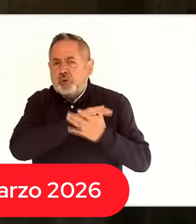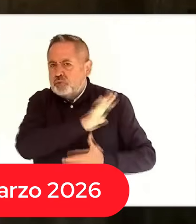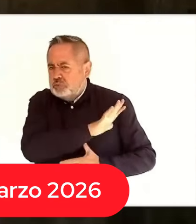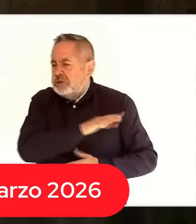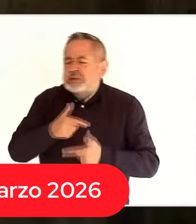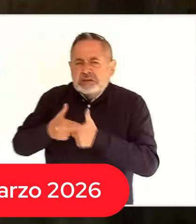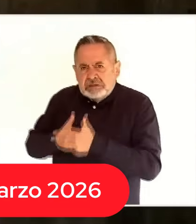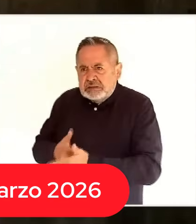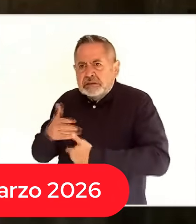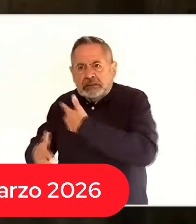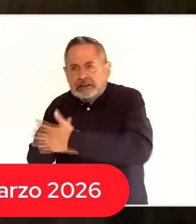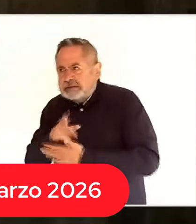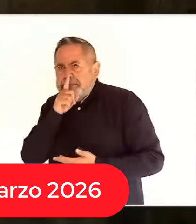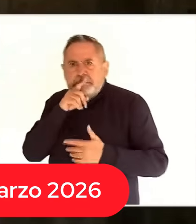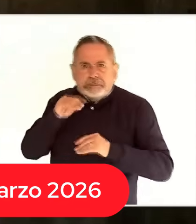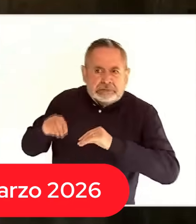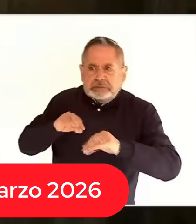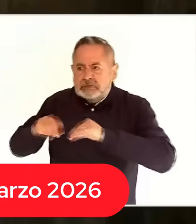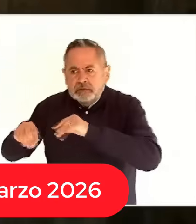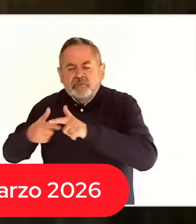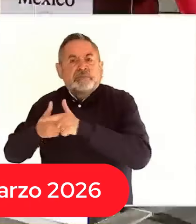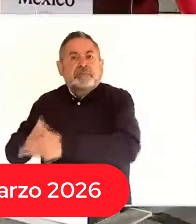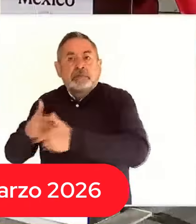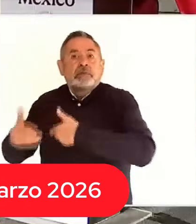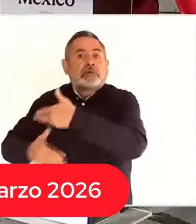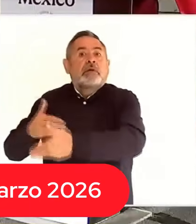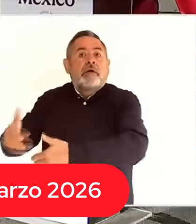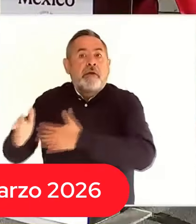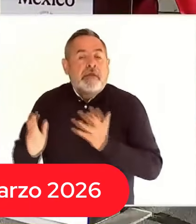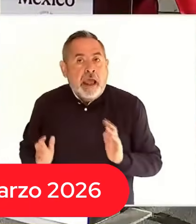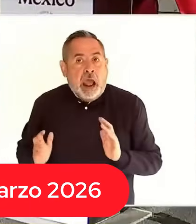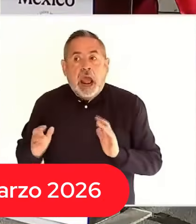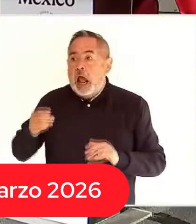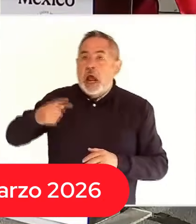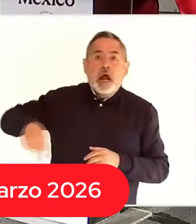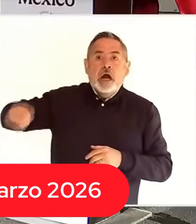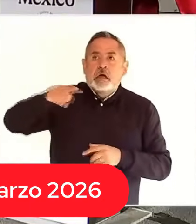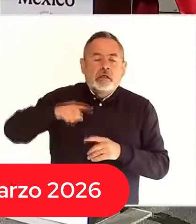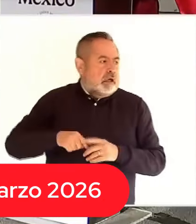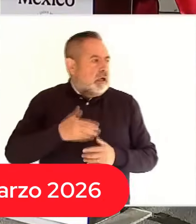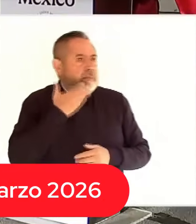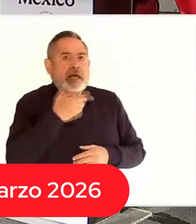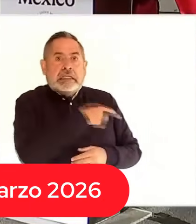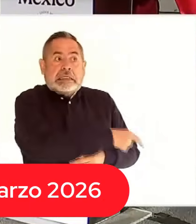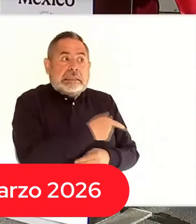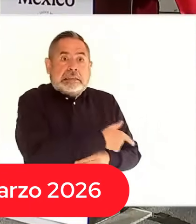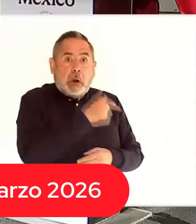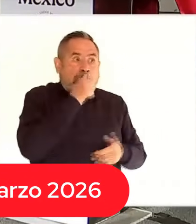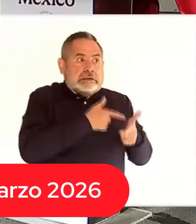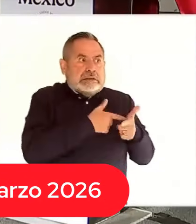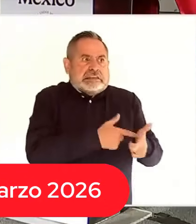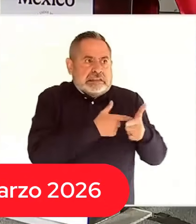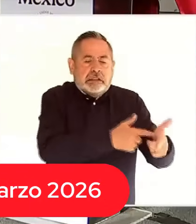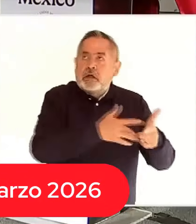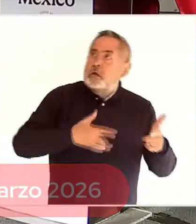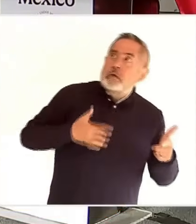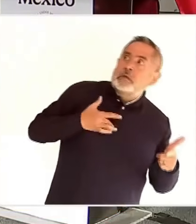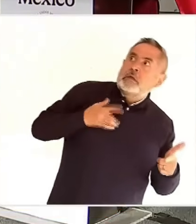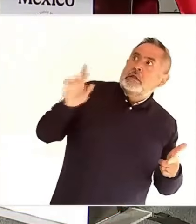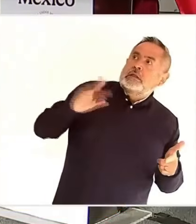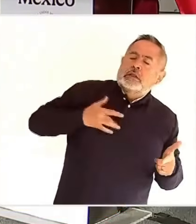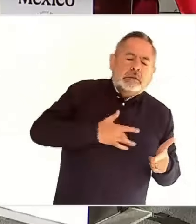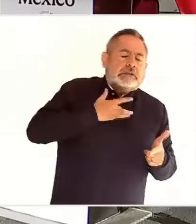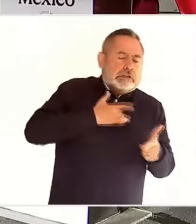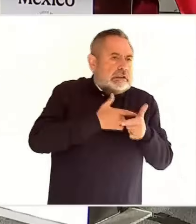lucha silenciosa que permitió que el proyecto republicano tuviera continuidad emocional y